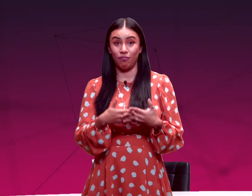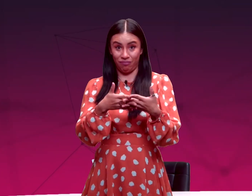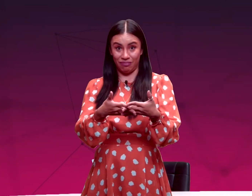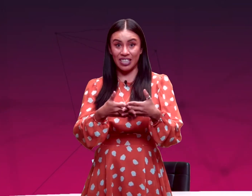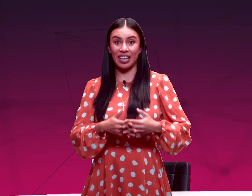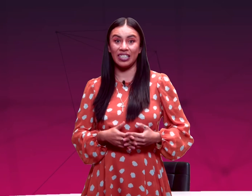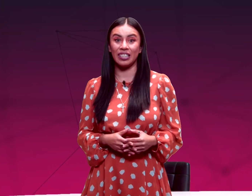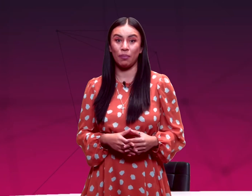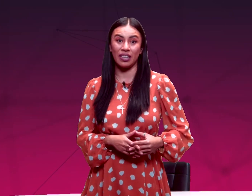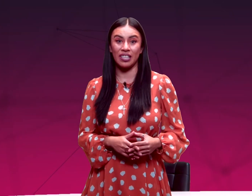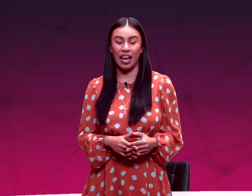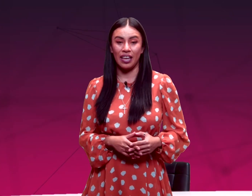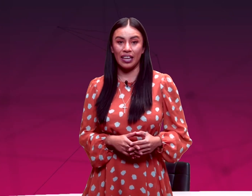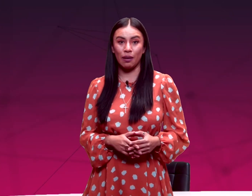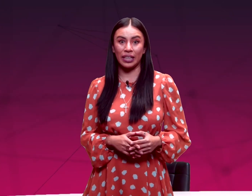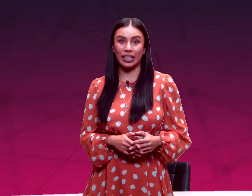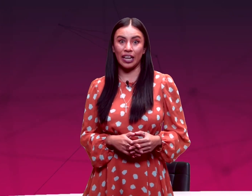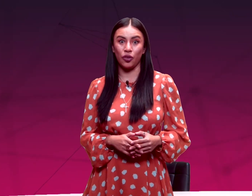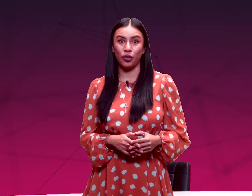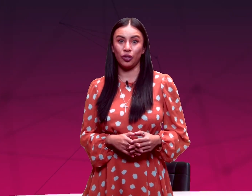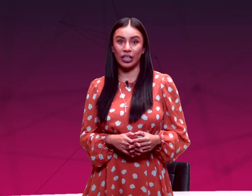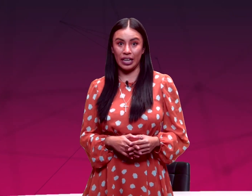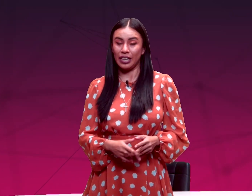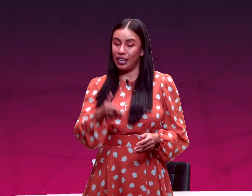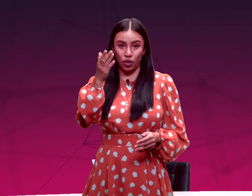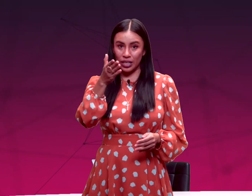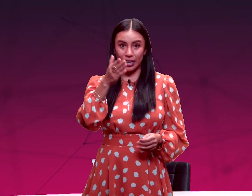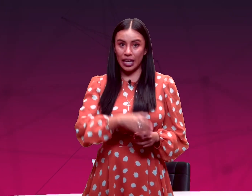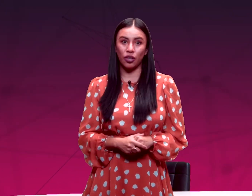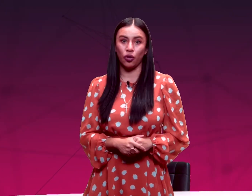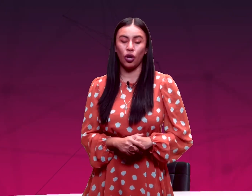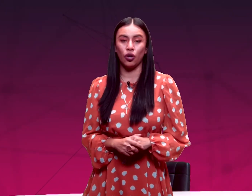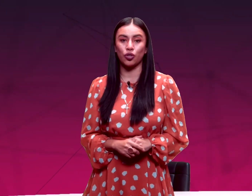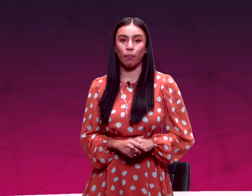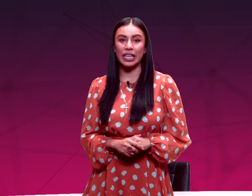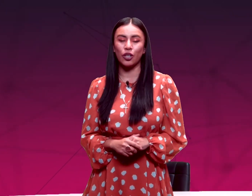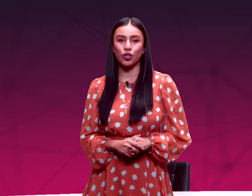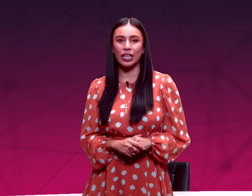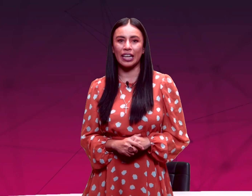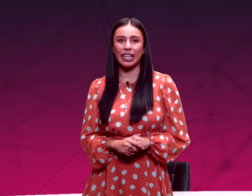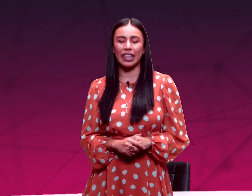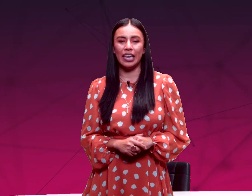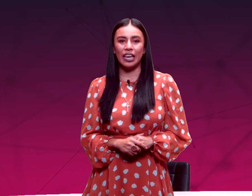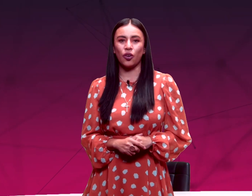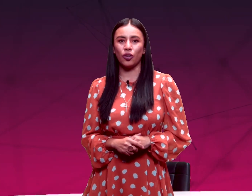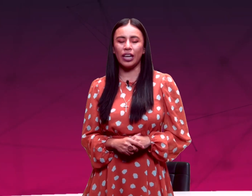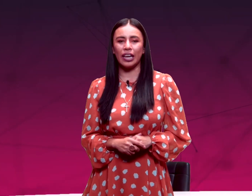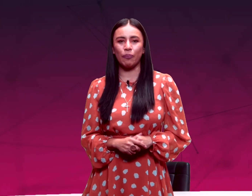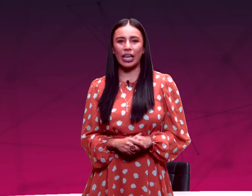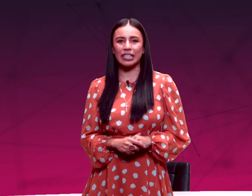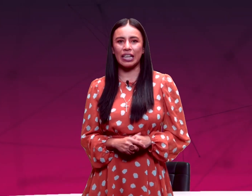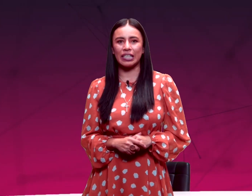periodismo, esa es la independencia que el mandatario quiere. Solidaridad con los compañeros, solidaridad